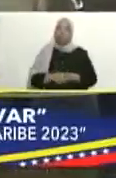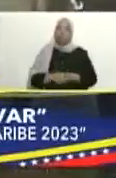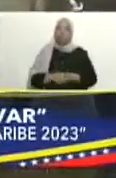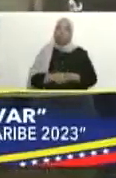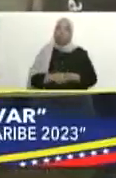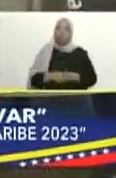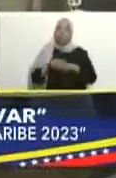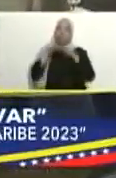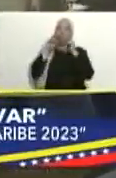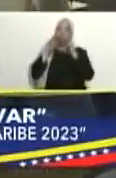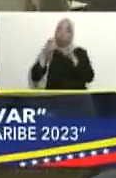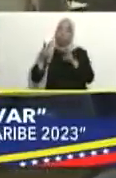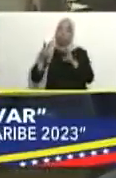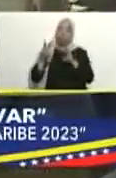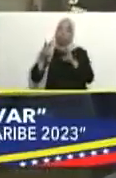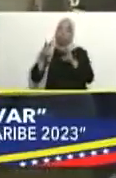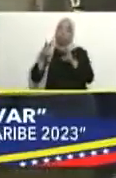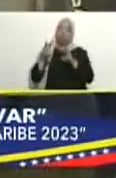la trayectoria